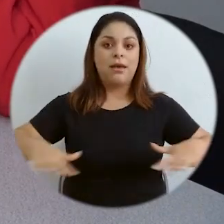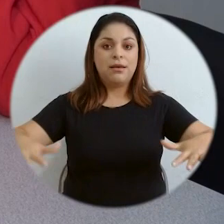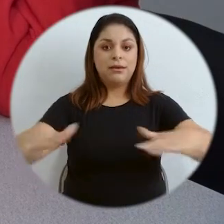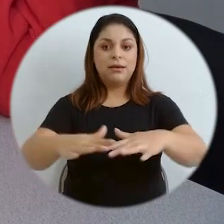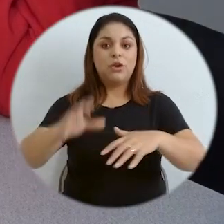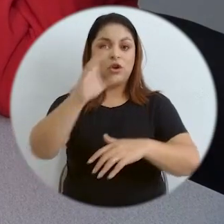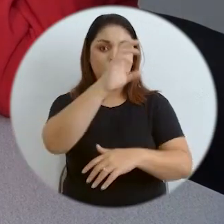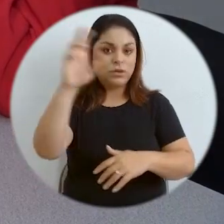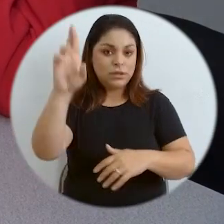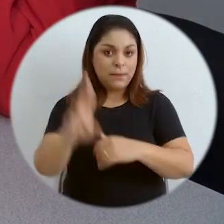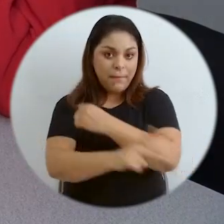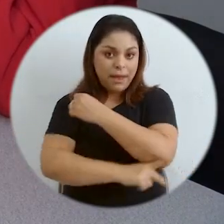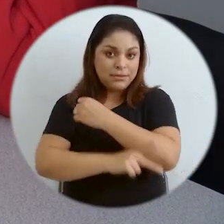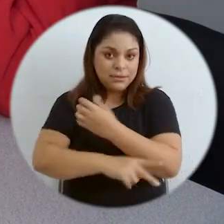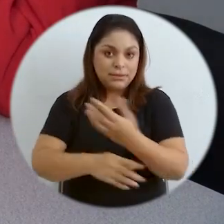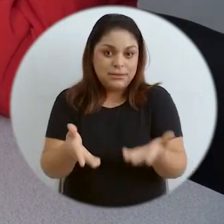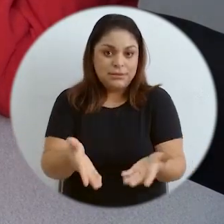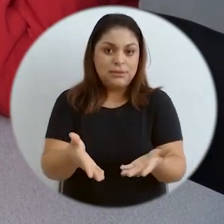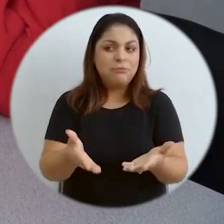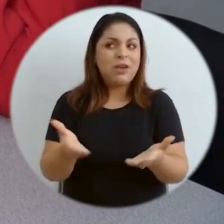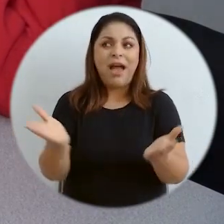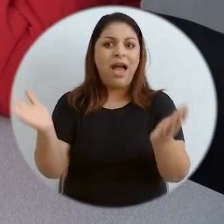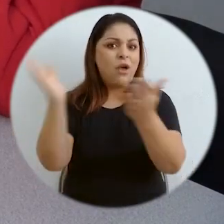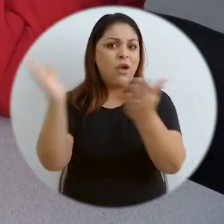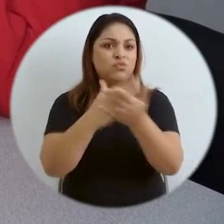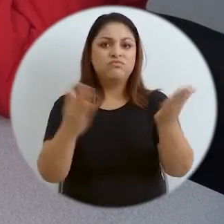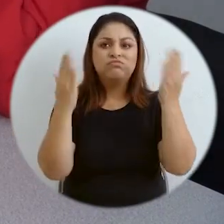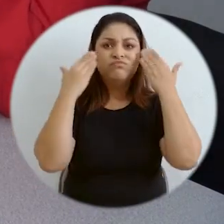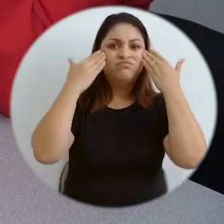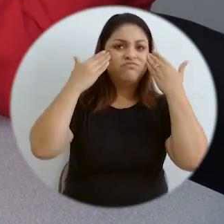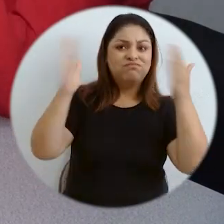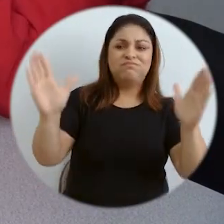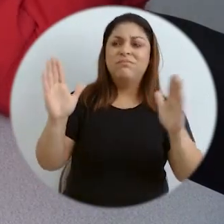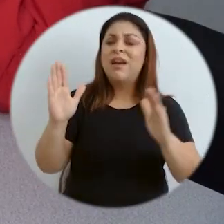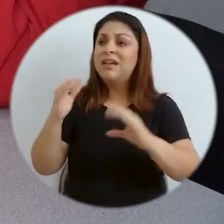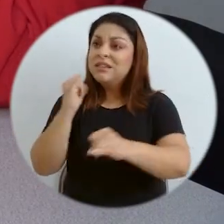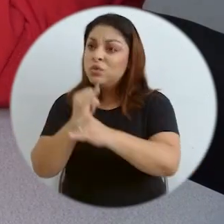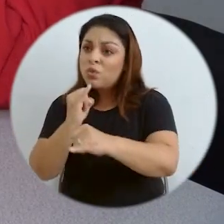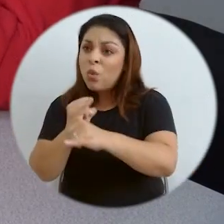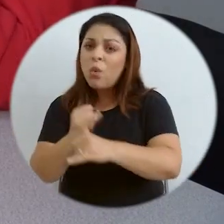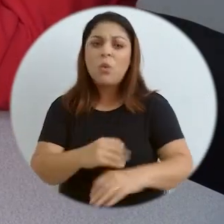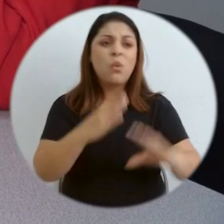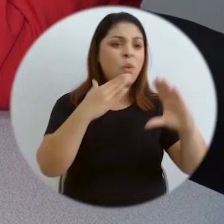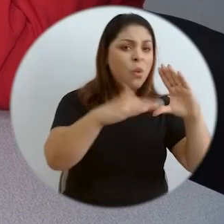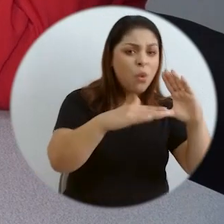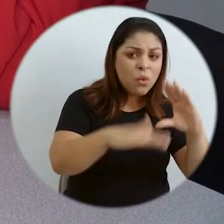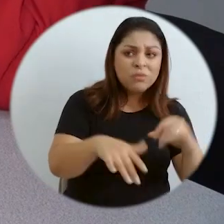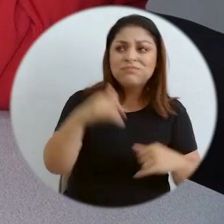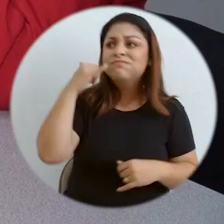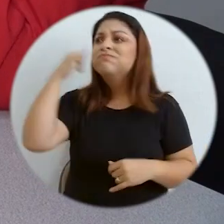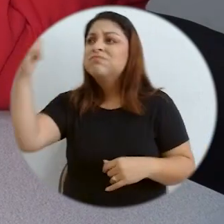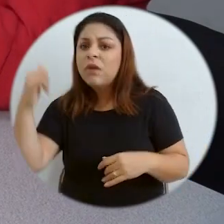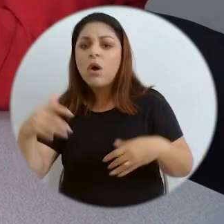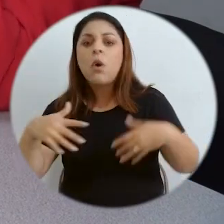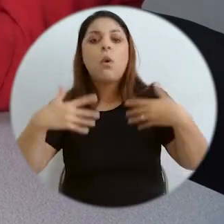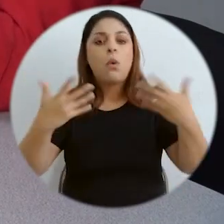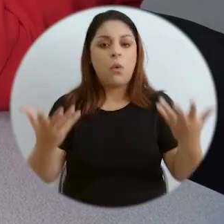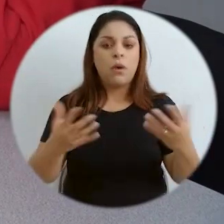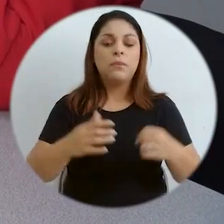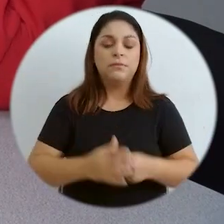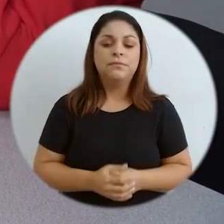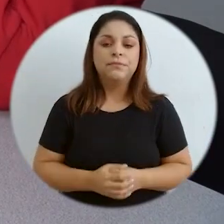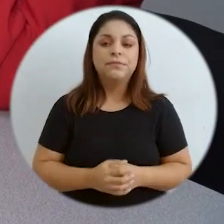porque eso también a veces se desconoce de que existen instituciones, números telefónicos, correos electrónicos, en donde la gente